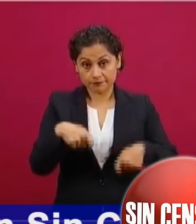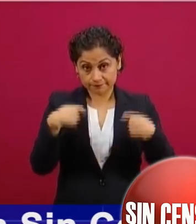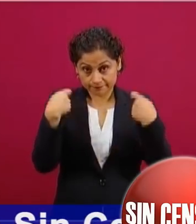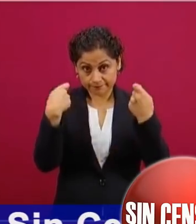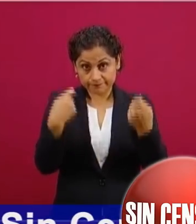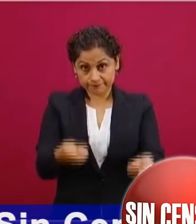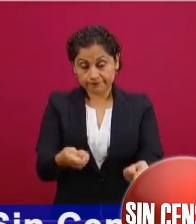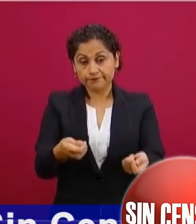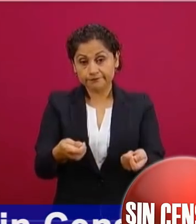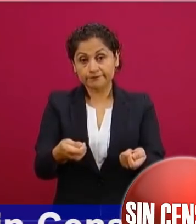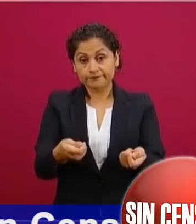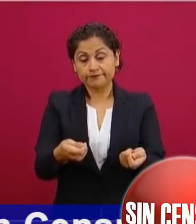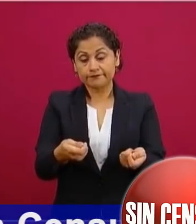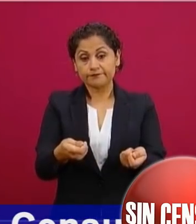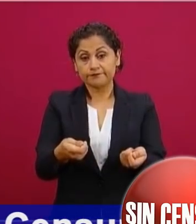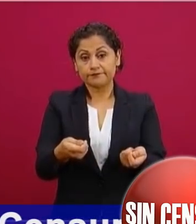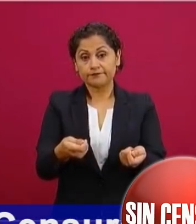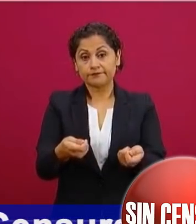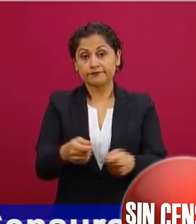3